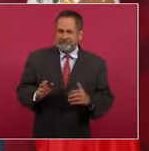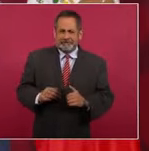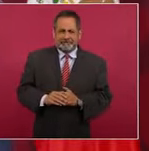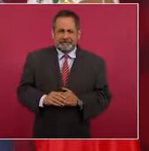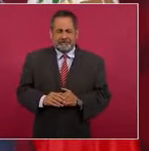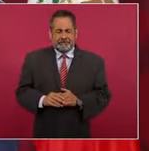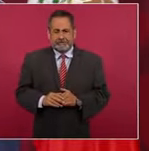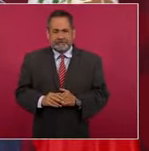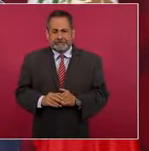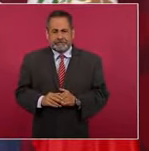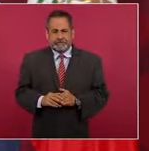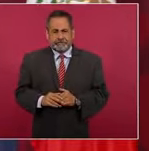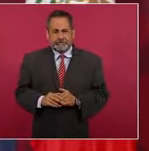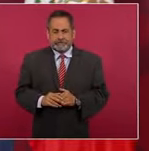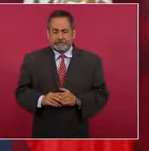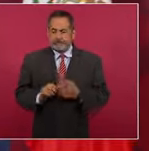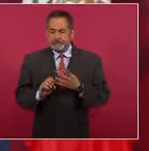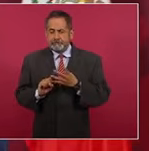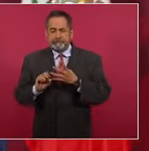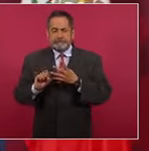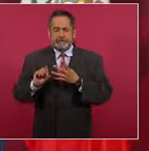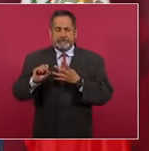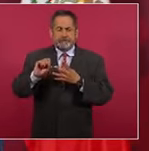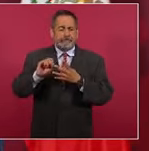y ahí van escalando.